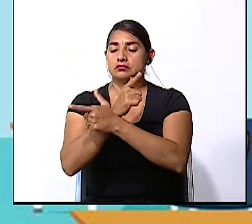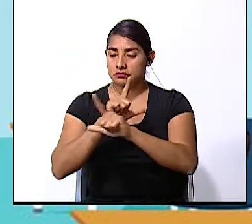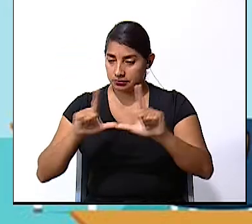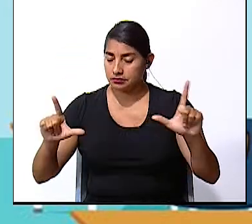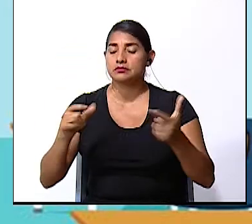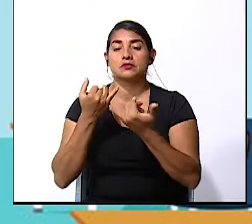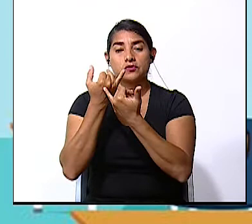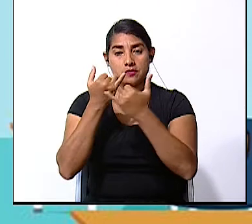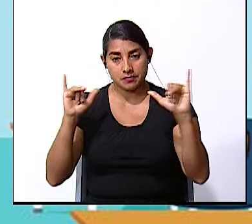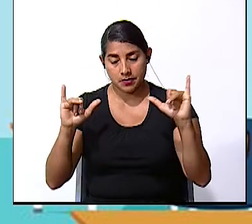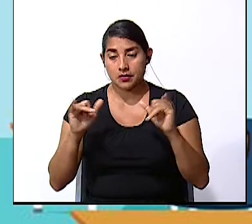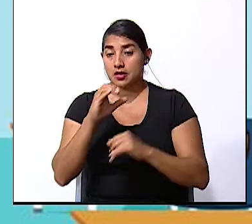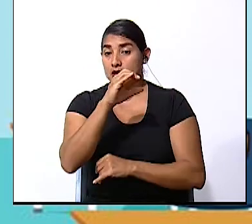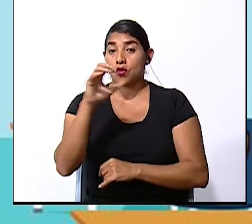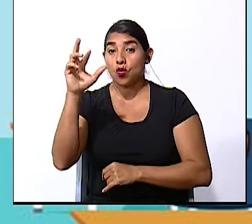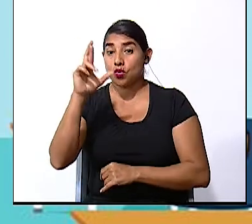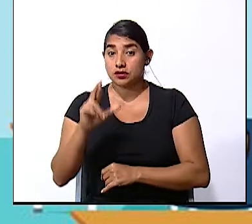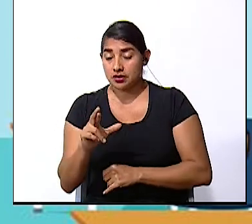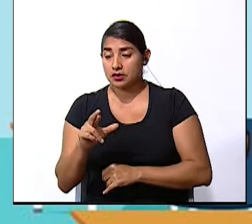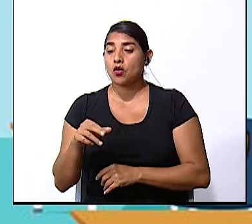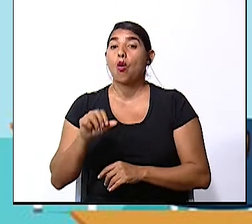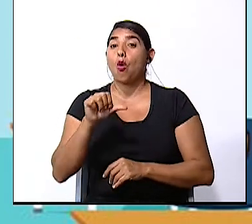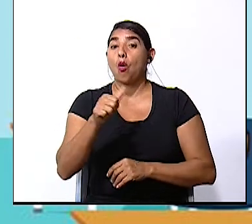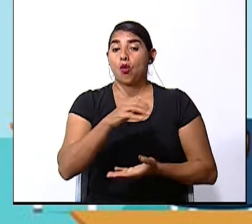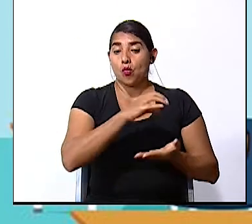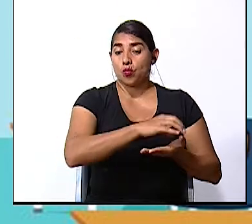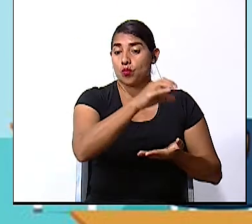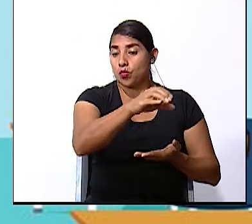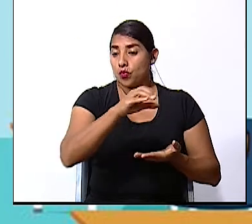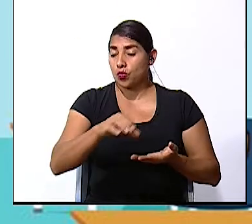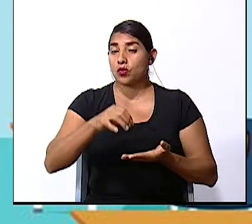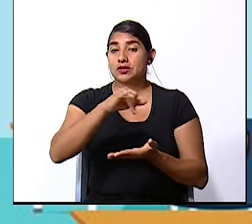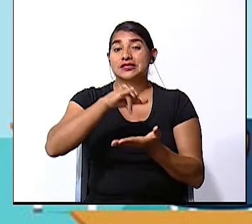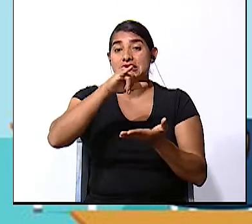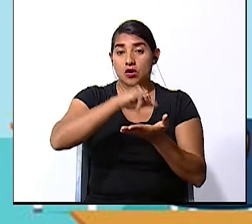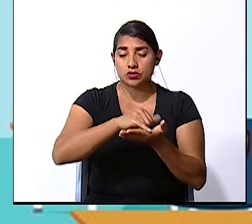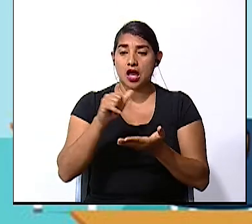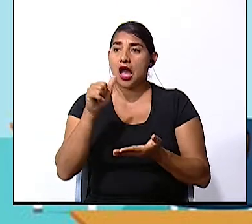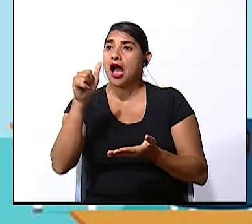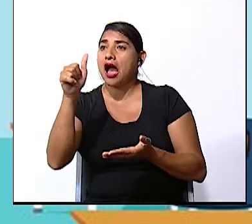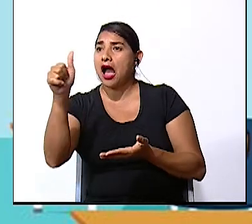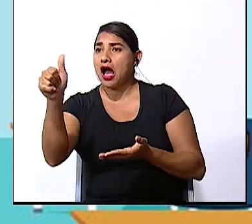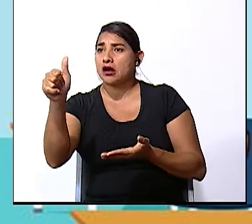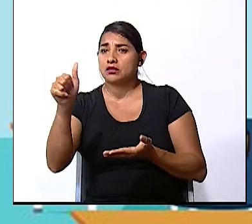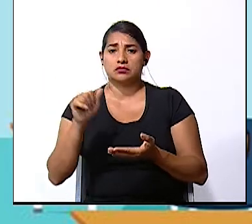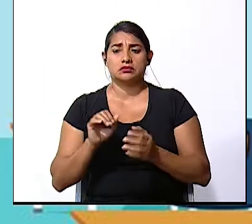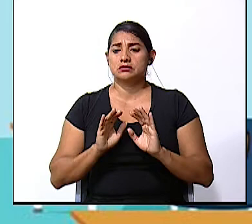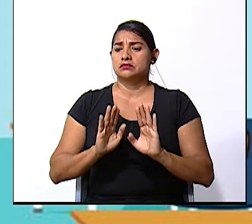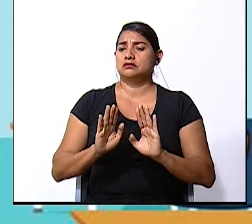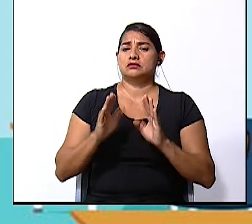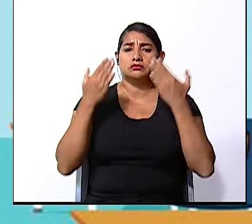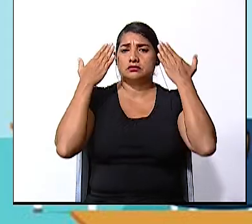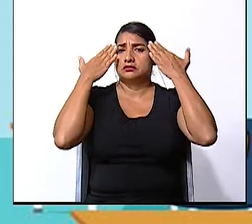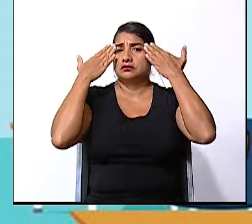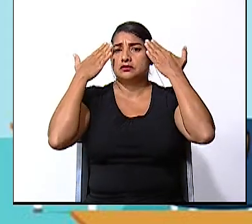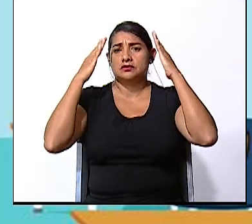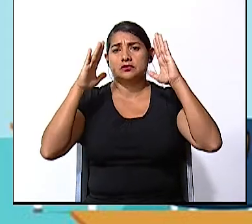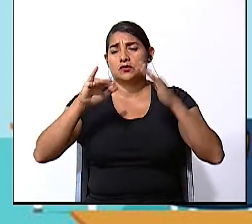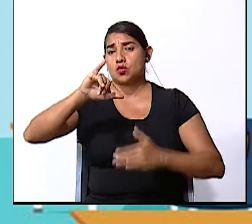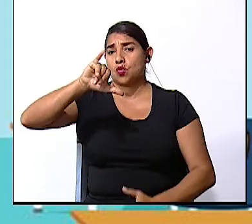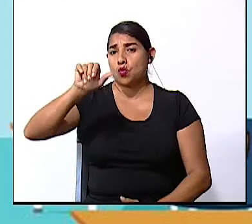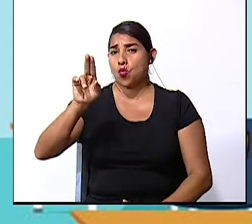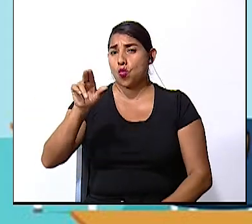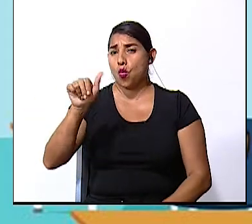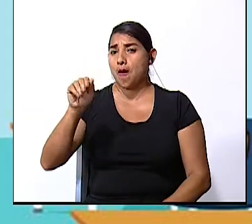de Costa Rica, los ayuntamientos de San José y de Alajuela desconocían que Juan Manuel